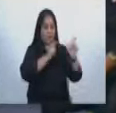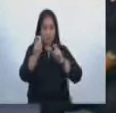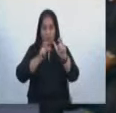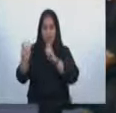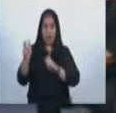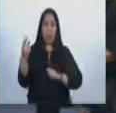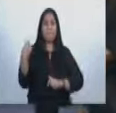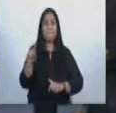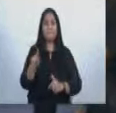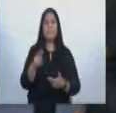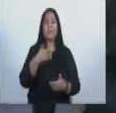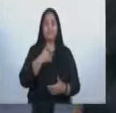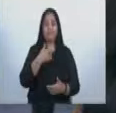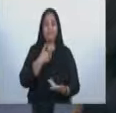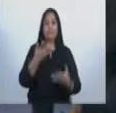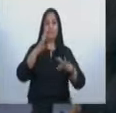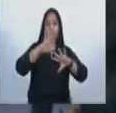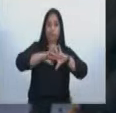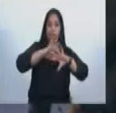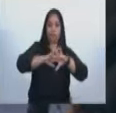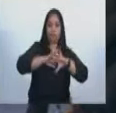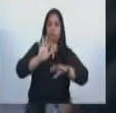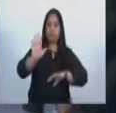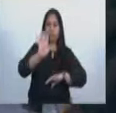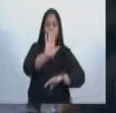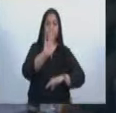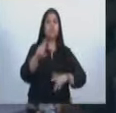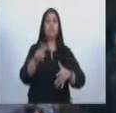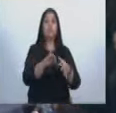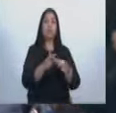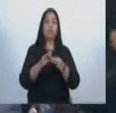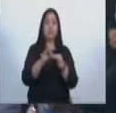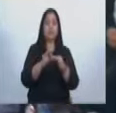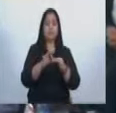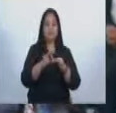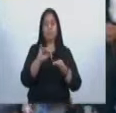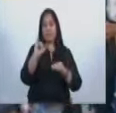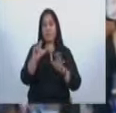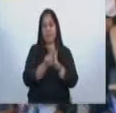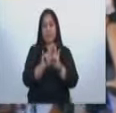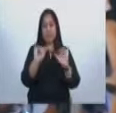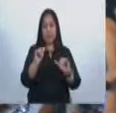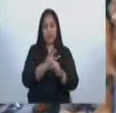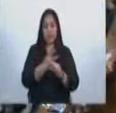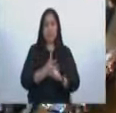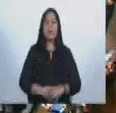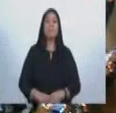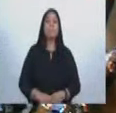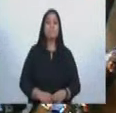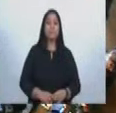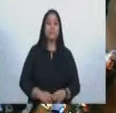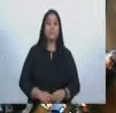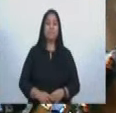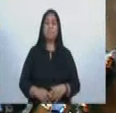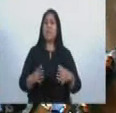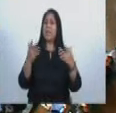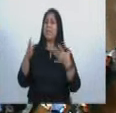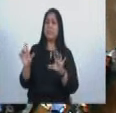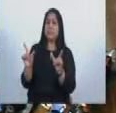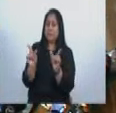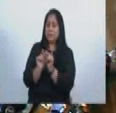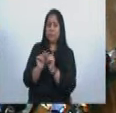evitar que sea desde las cárceles desde donde se organiza la actividad criminal en Guatemala estamos ya casi por finalizar presidente pero